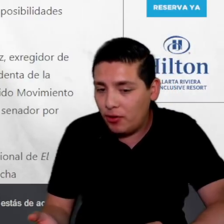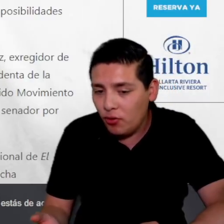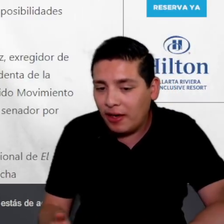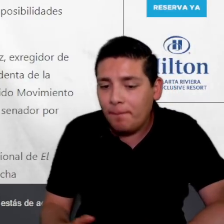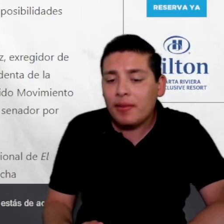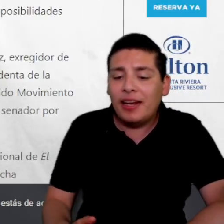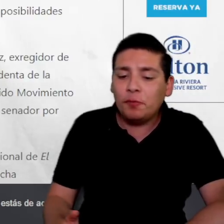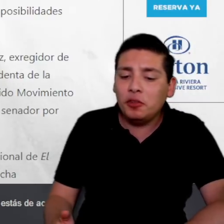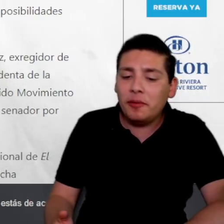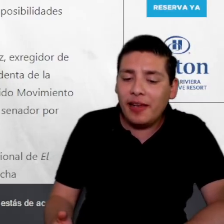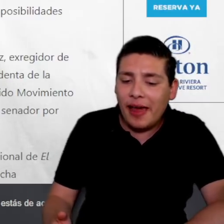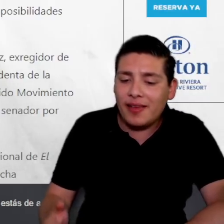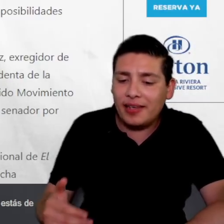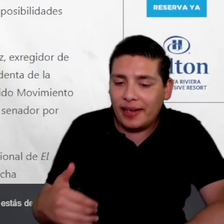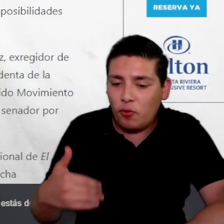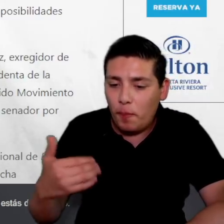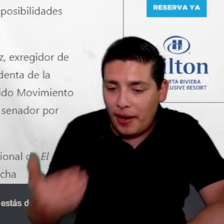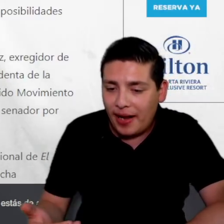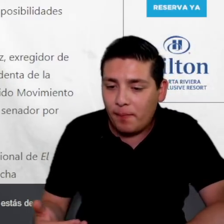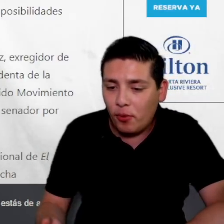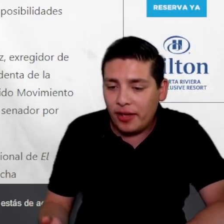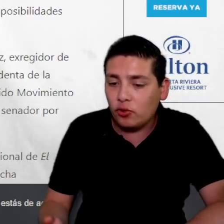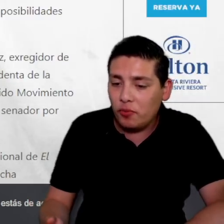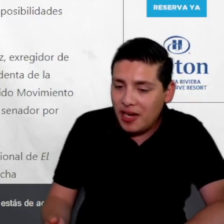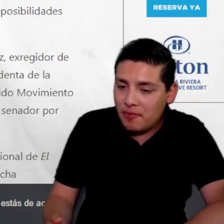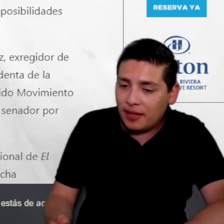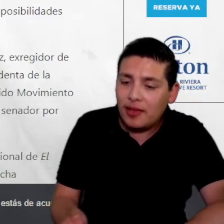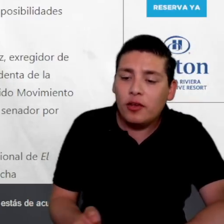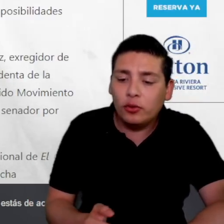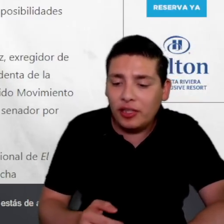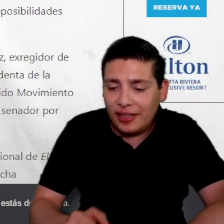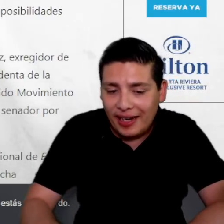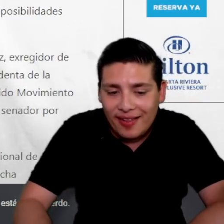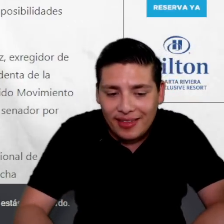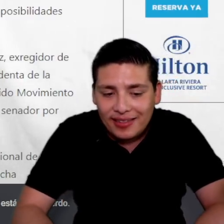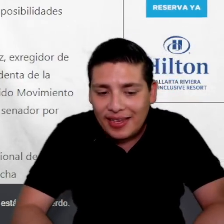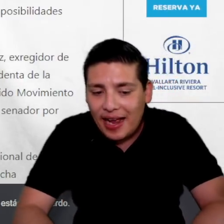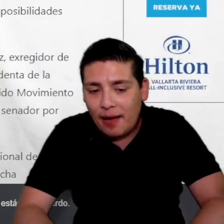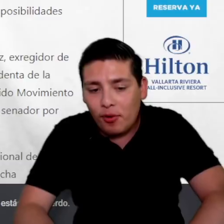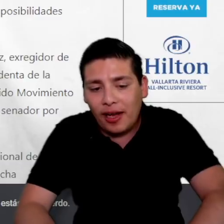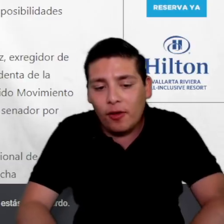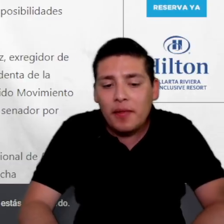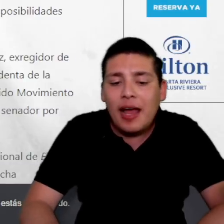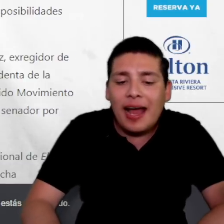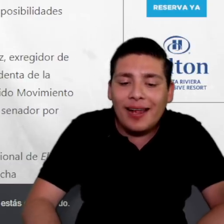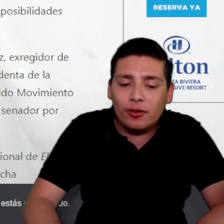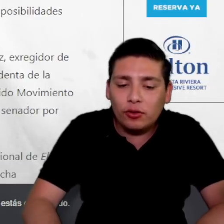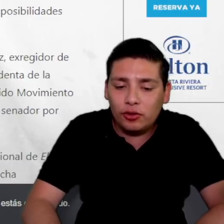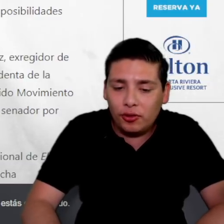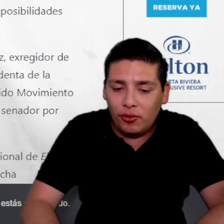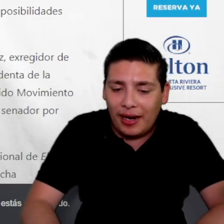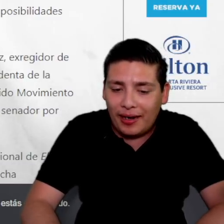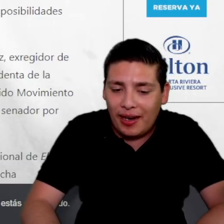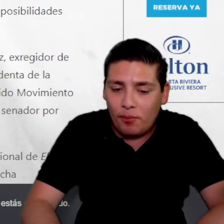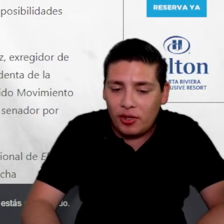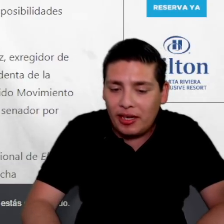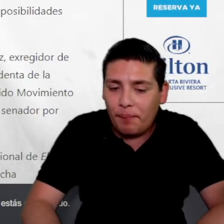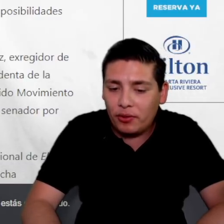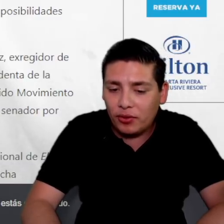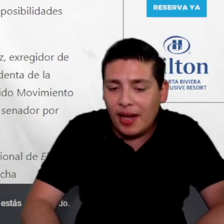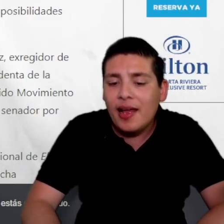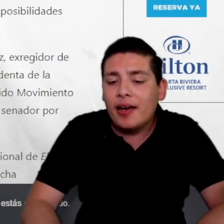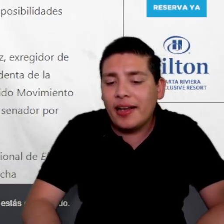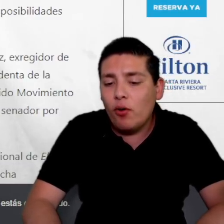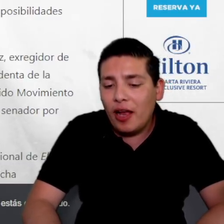que para el Yunque las posibilidades de recuperar el poder son mínimas. Sus integrantes se han abocado a la construcción de una carrera